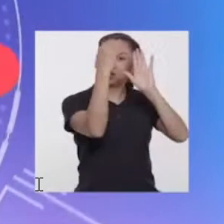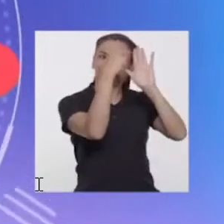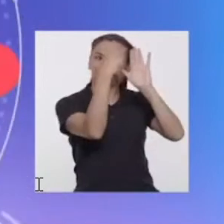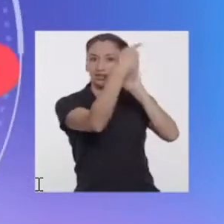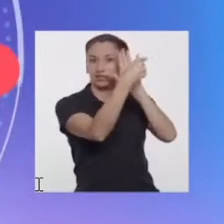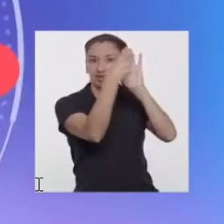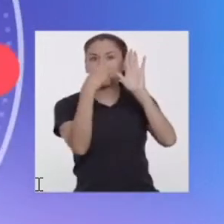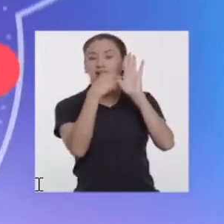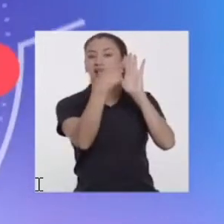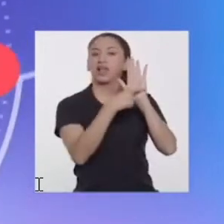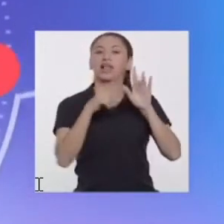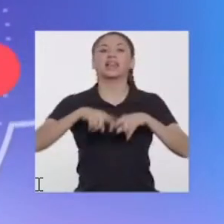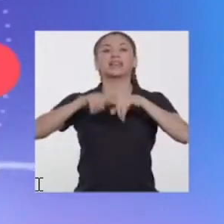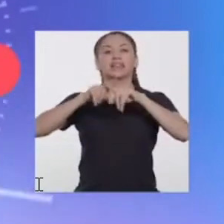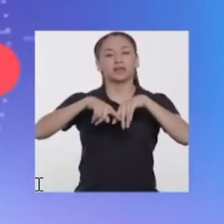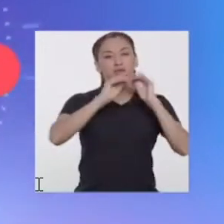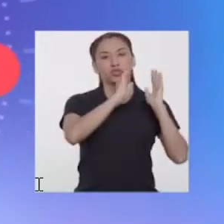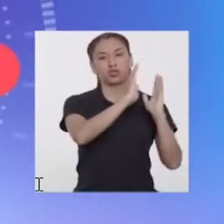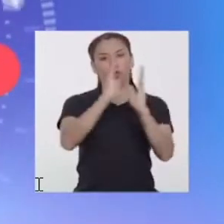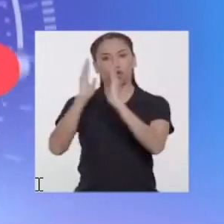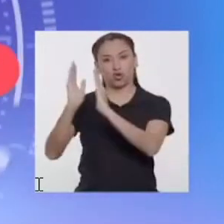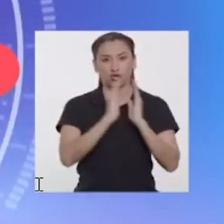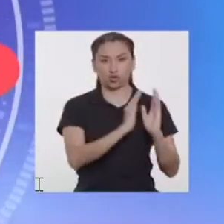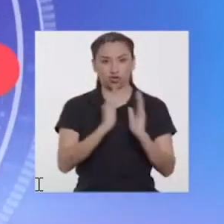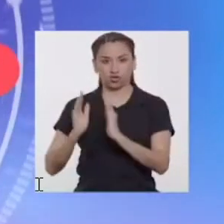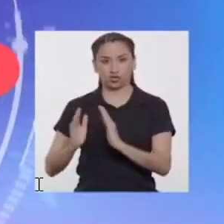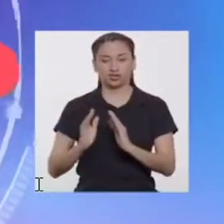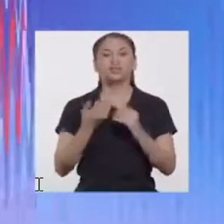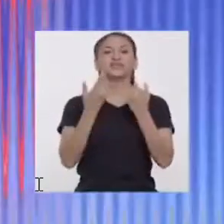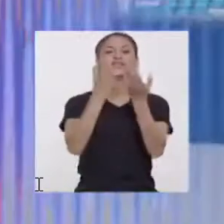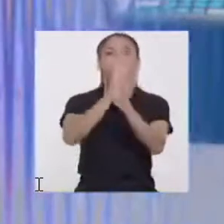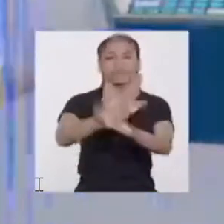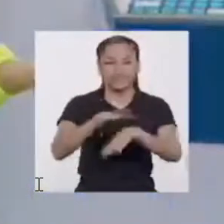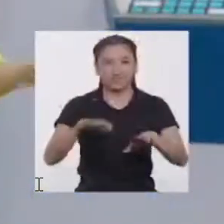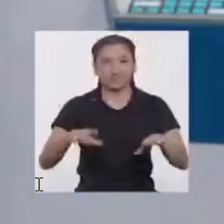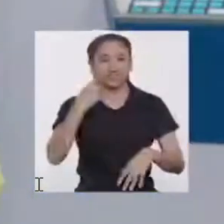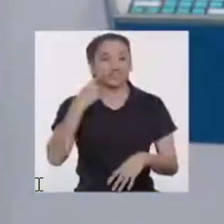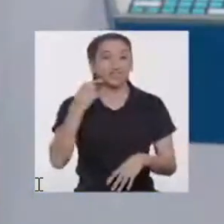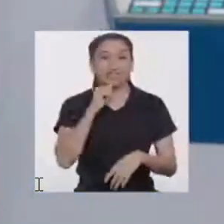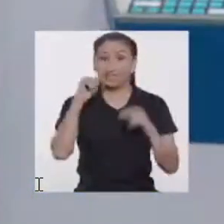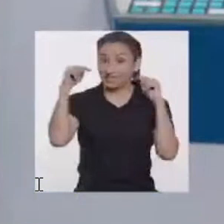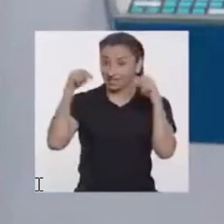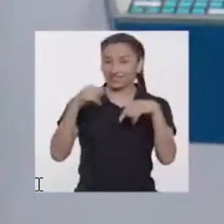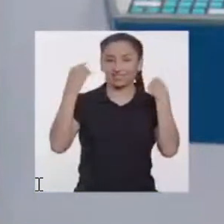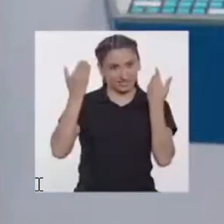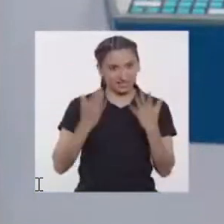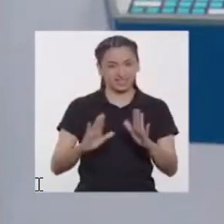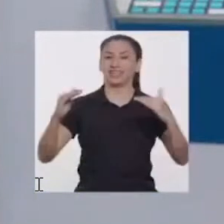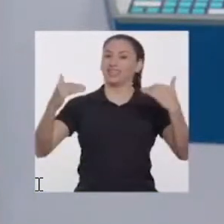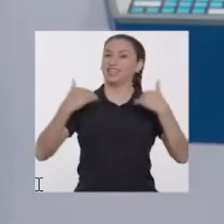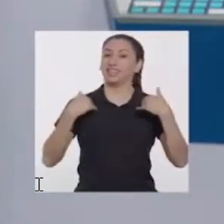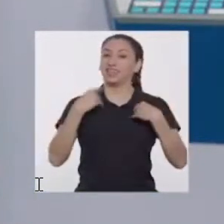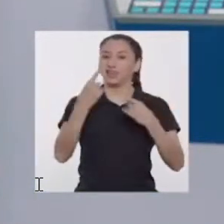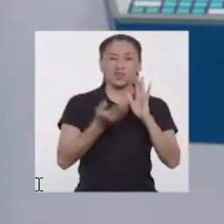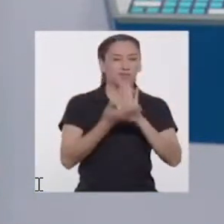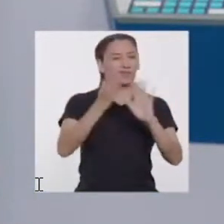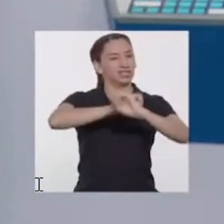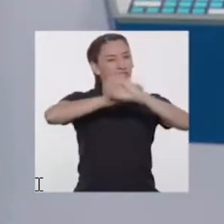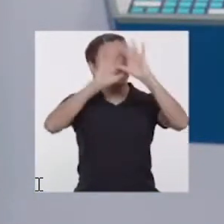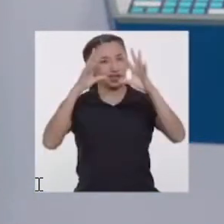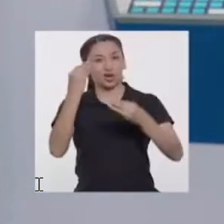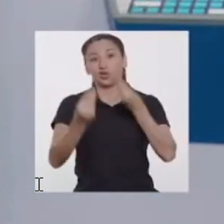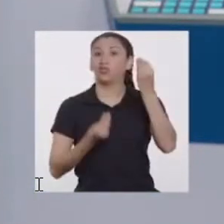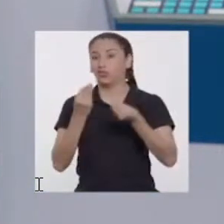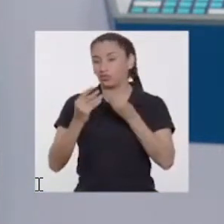demás elementos según el orden que estén ubicados. Niñas y niños, con esto ya deben tener muy